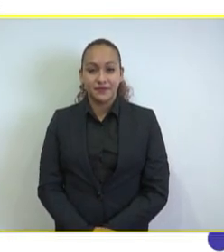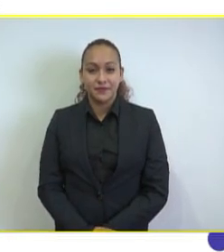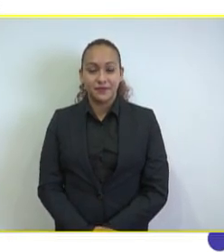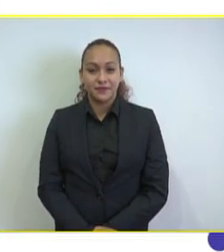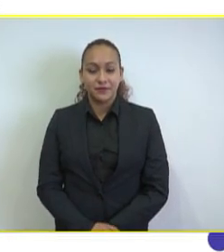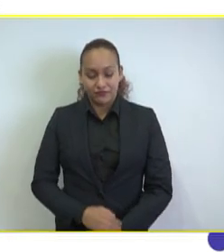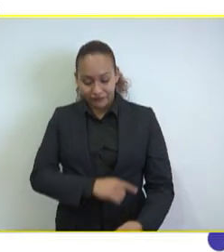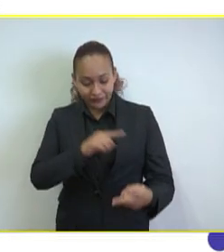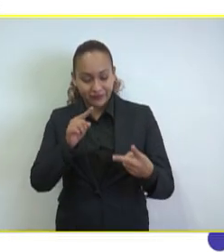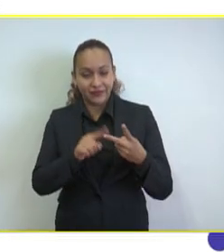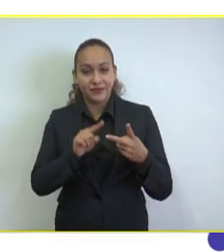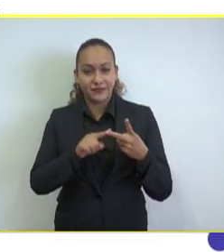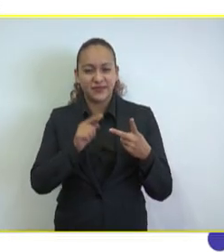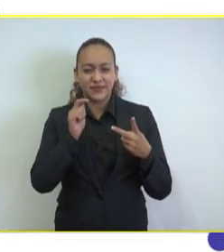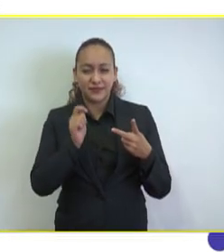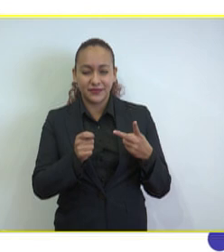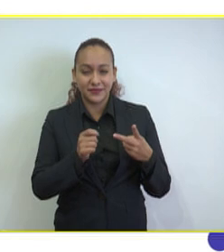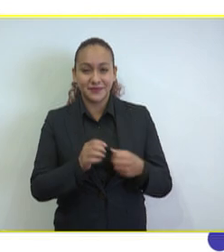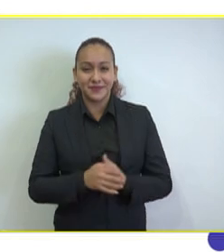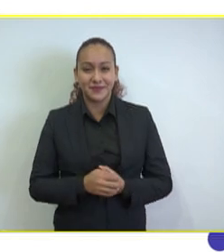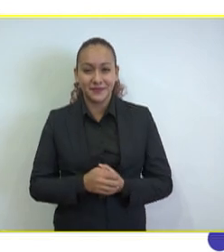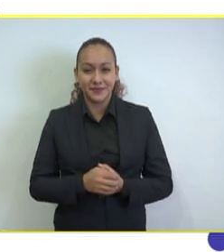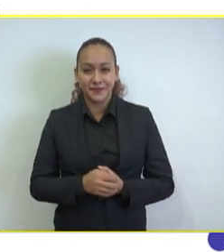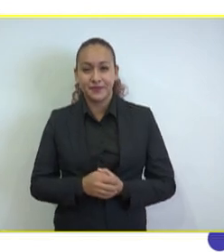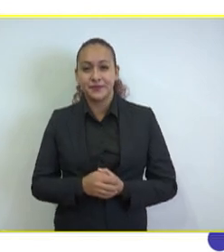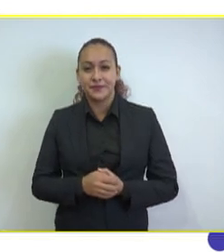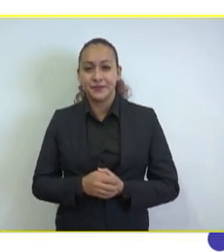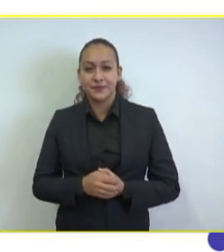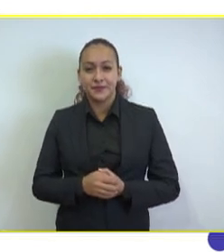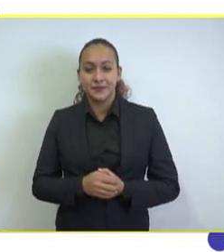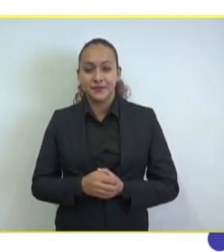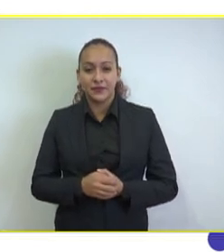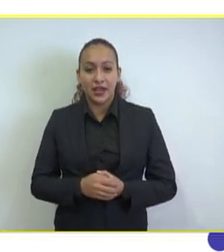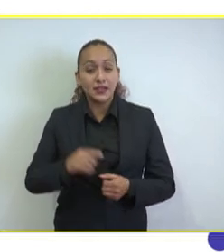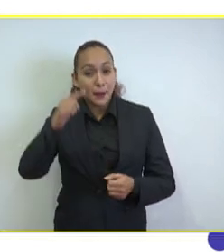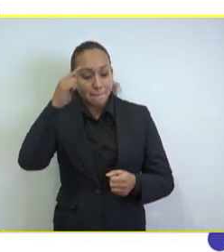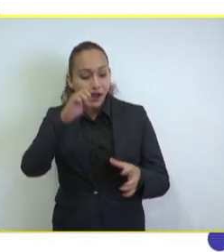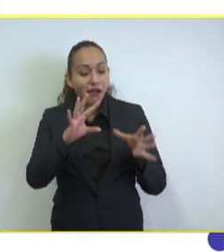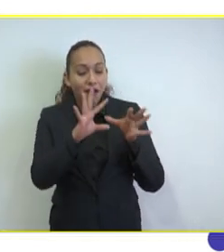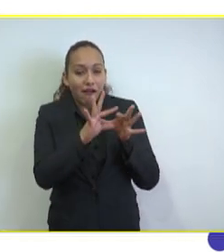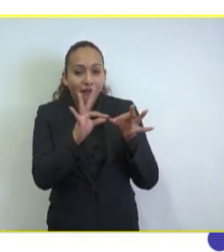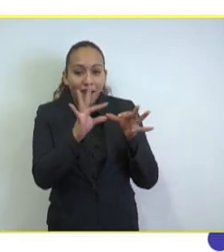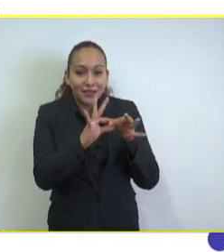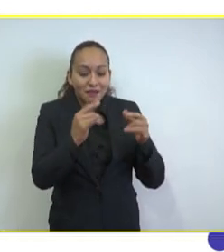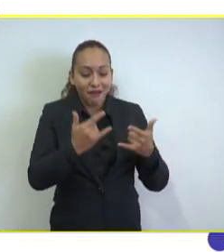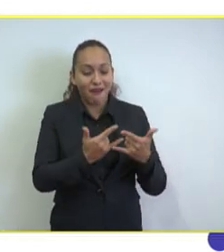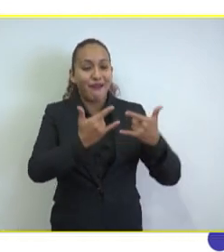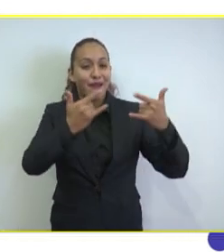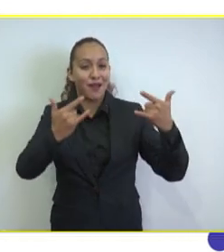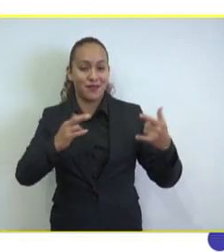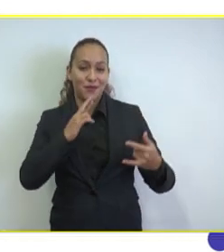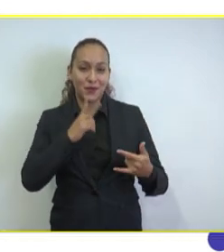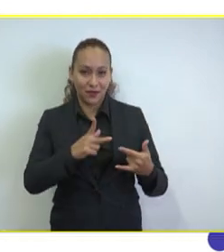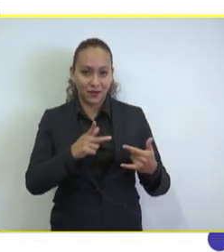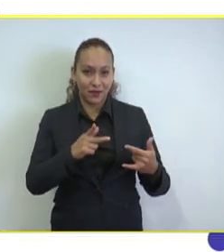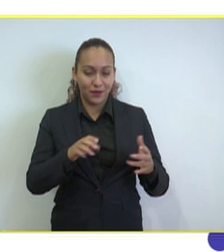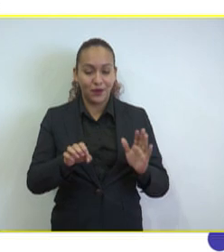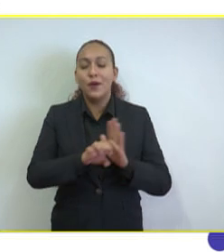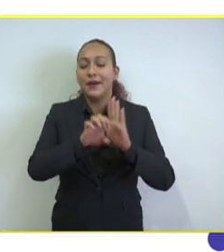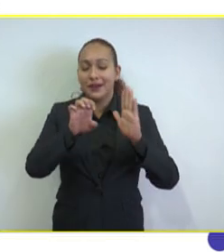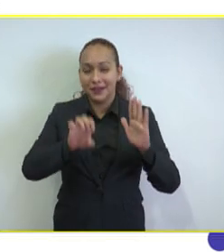El segundo elemento es un repositorio que busca complementar a la narrativa. Justamente lo que primero se hace con el usuario